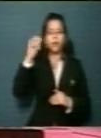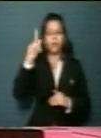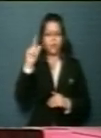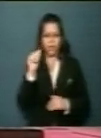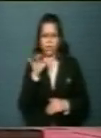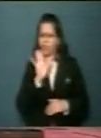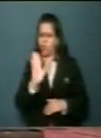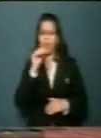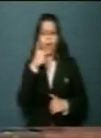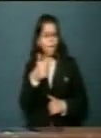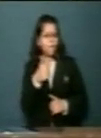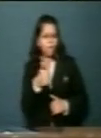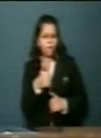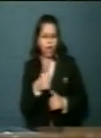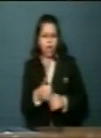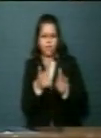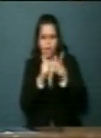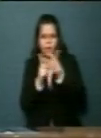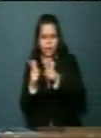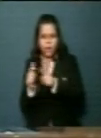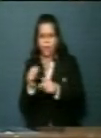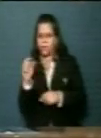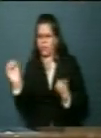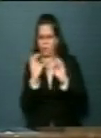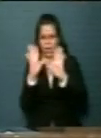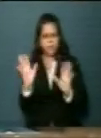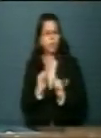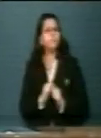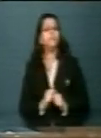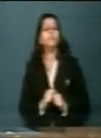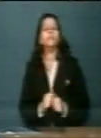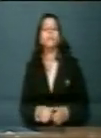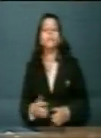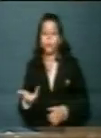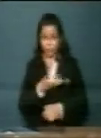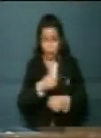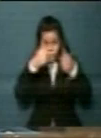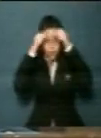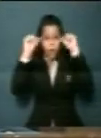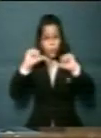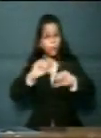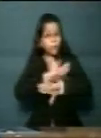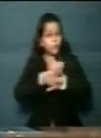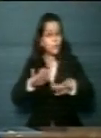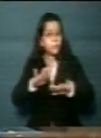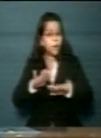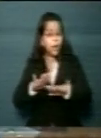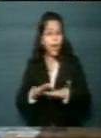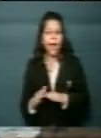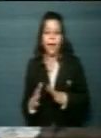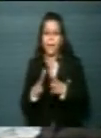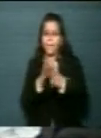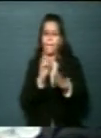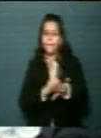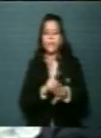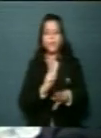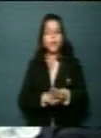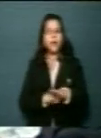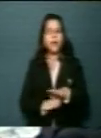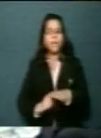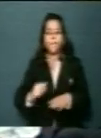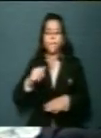guerra ni una mala paz. Tras los acuerdos, se ha producido el más largo periodo de